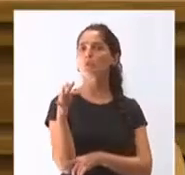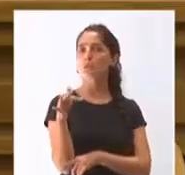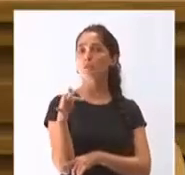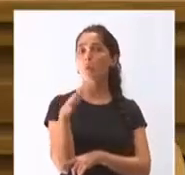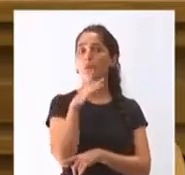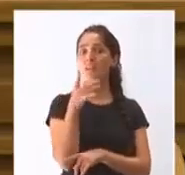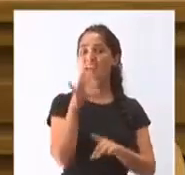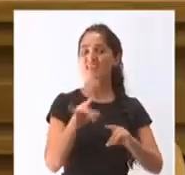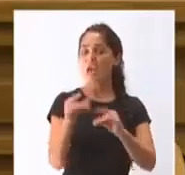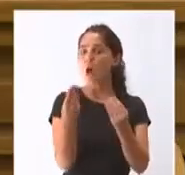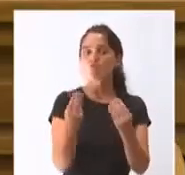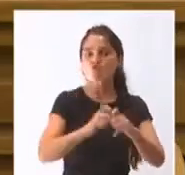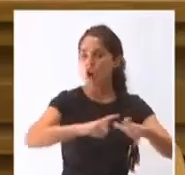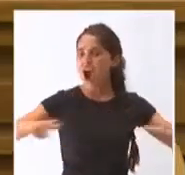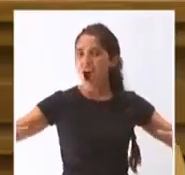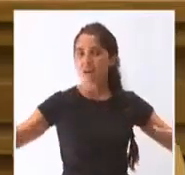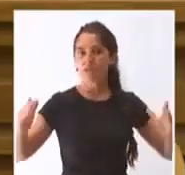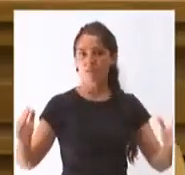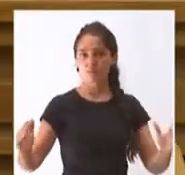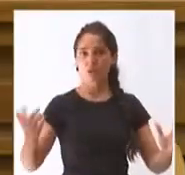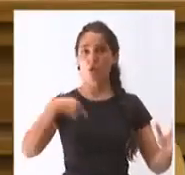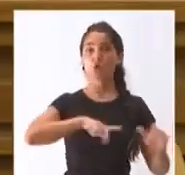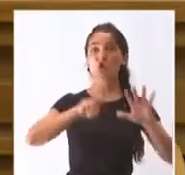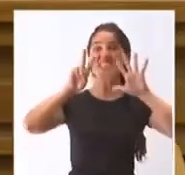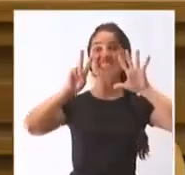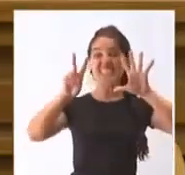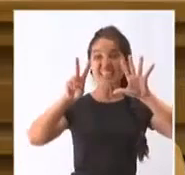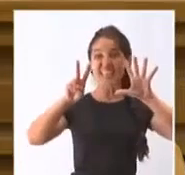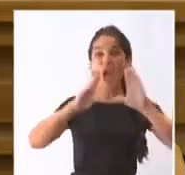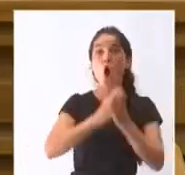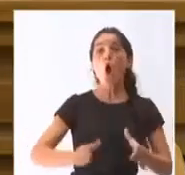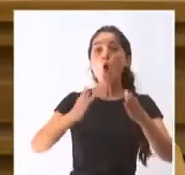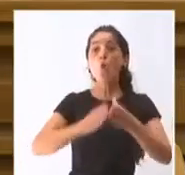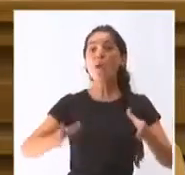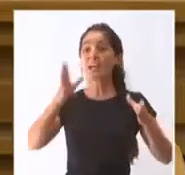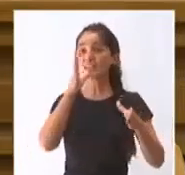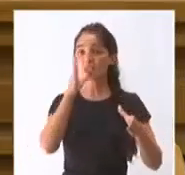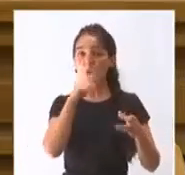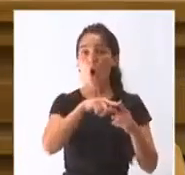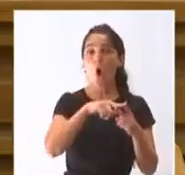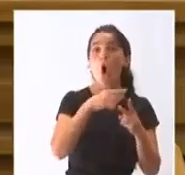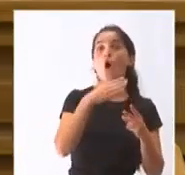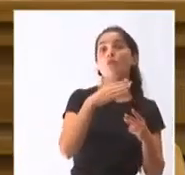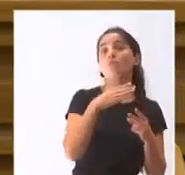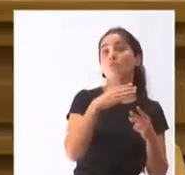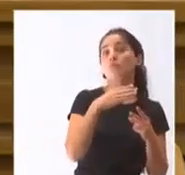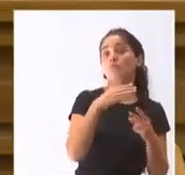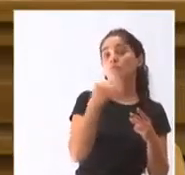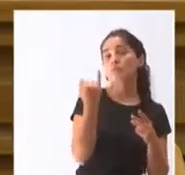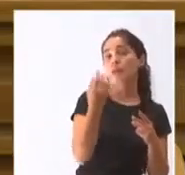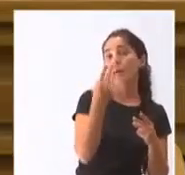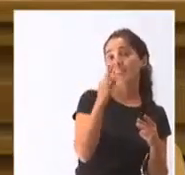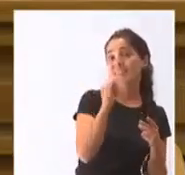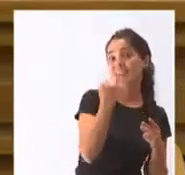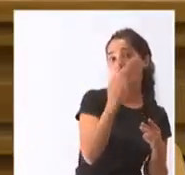gestionamos tenemos que ver con siete cuencas hidrográficas siete no sólo el tajo y guadiana siete cuencas hidrográficas y con